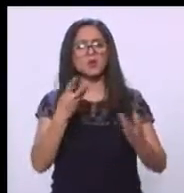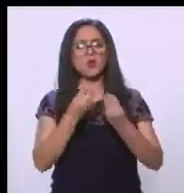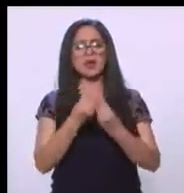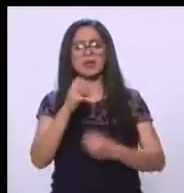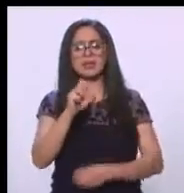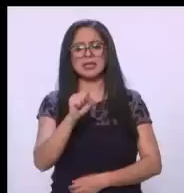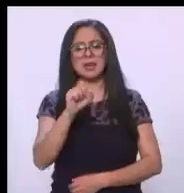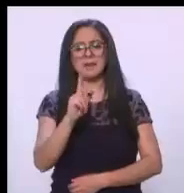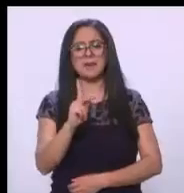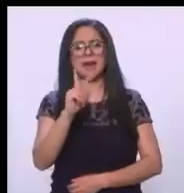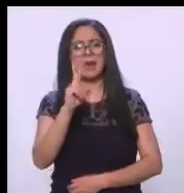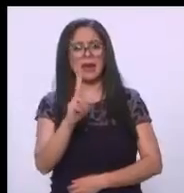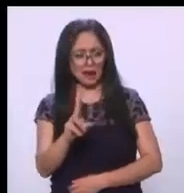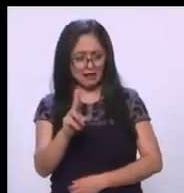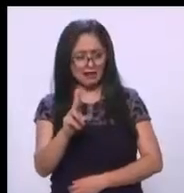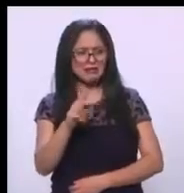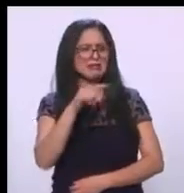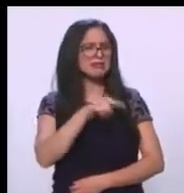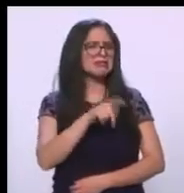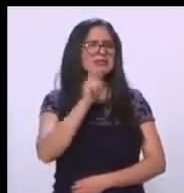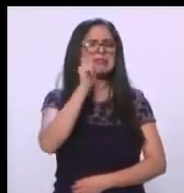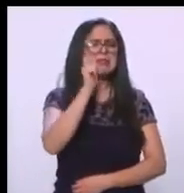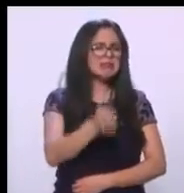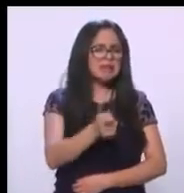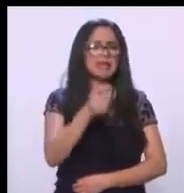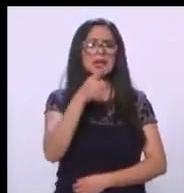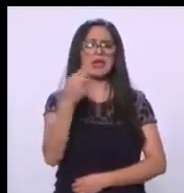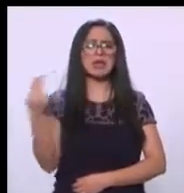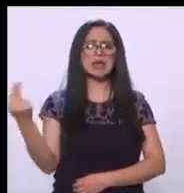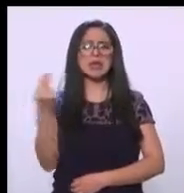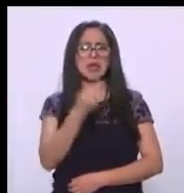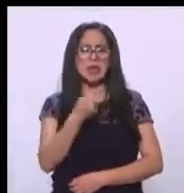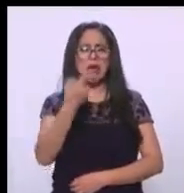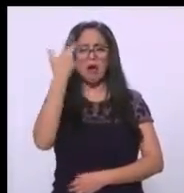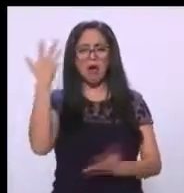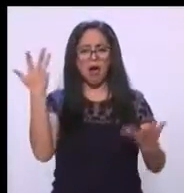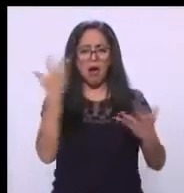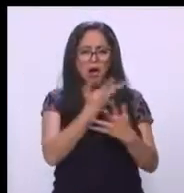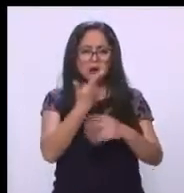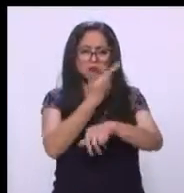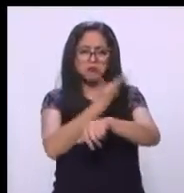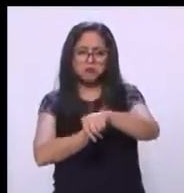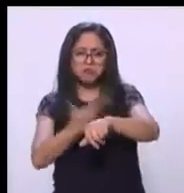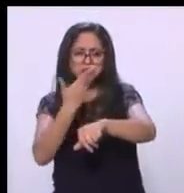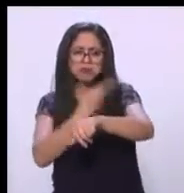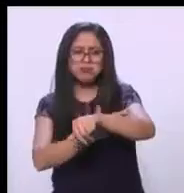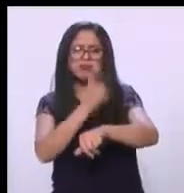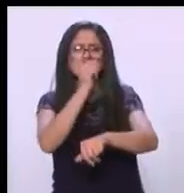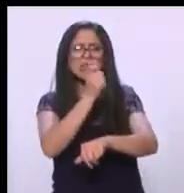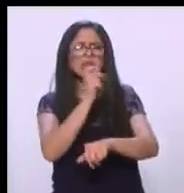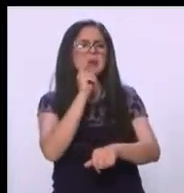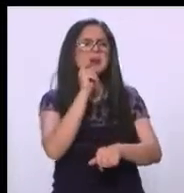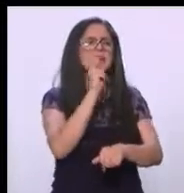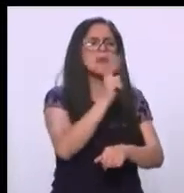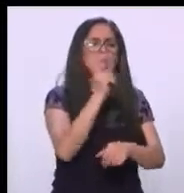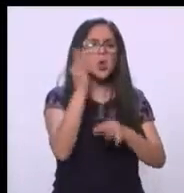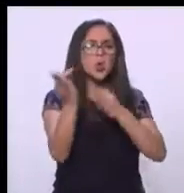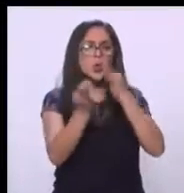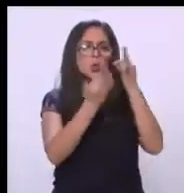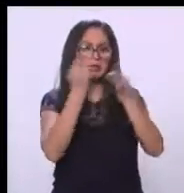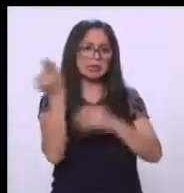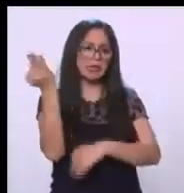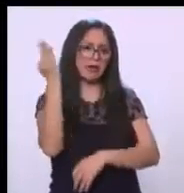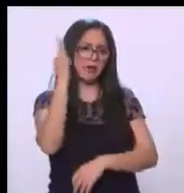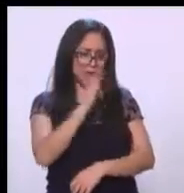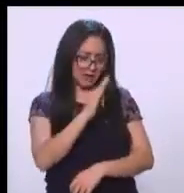del Estado mexicano que lo que busca es primero dar seguimiento a las noticias falsas y en segundo lugar, pero igual